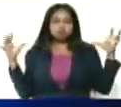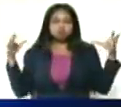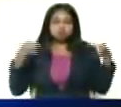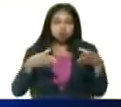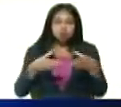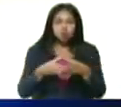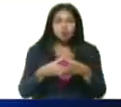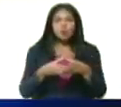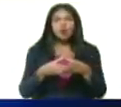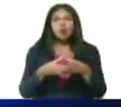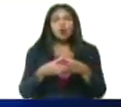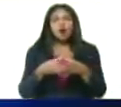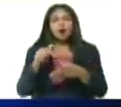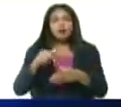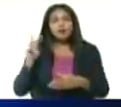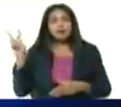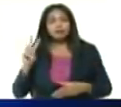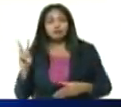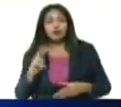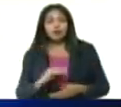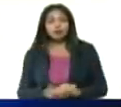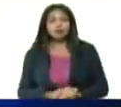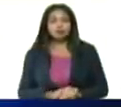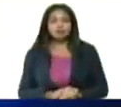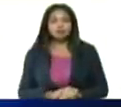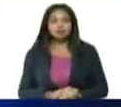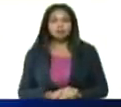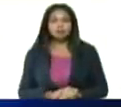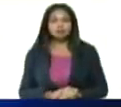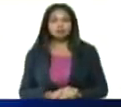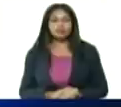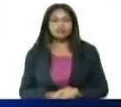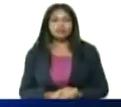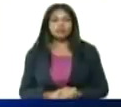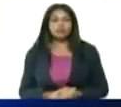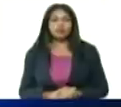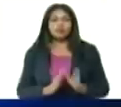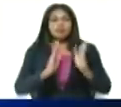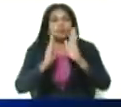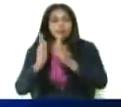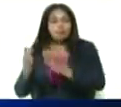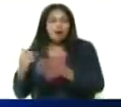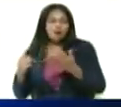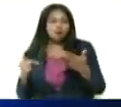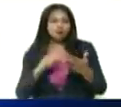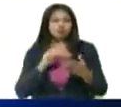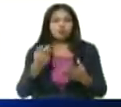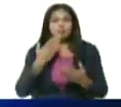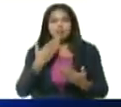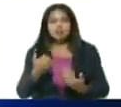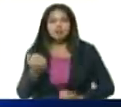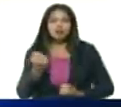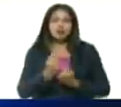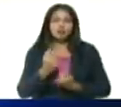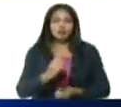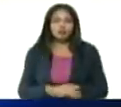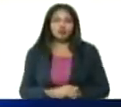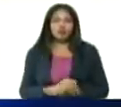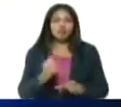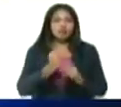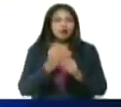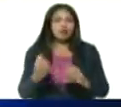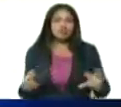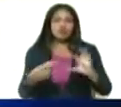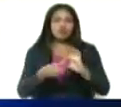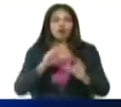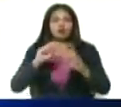en Venezuela, distribuimos algunos elementos que ellos nos solicitaban para la cooperación, y estamos trabajando de la mano también con